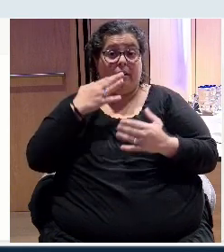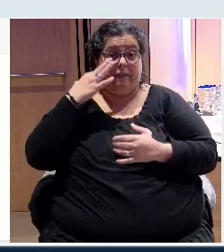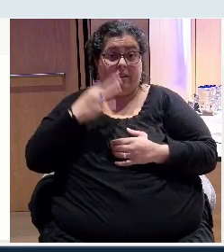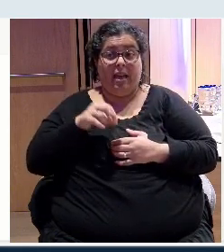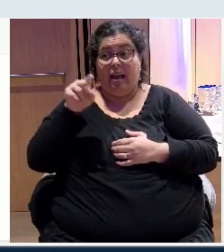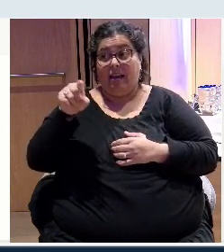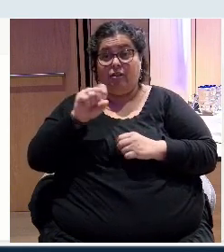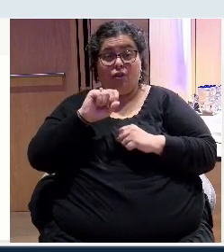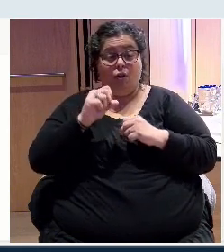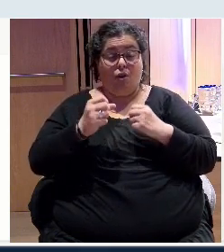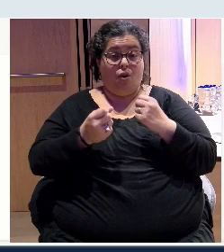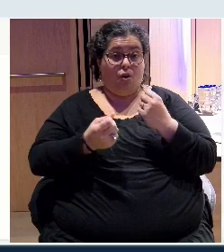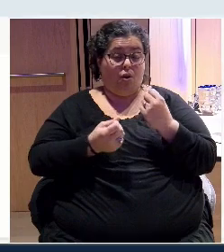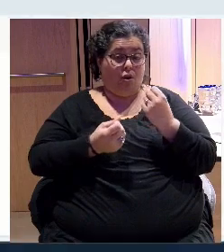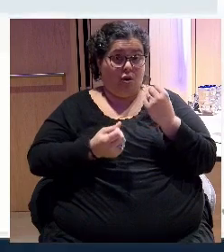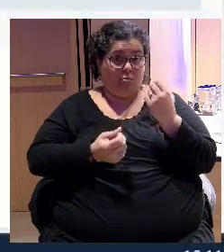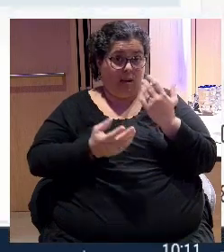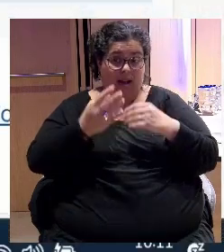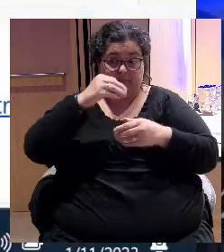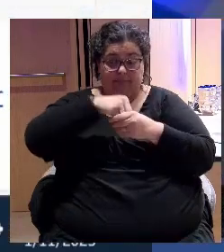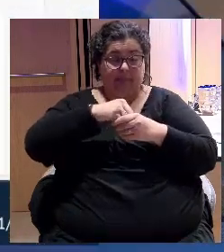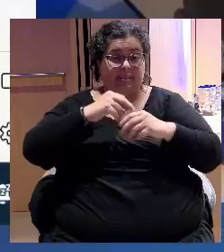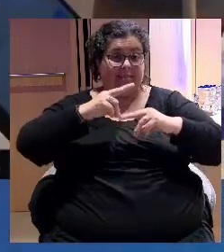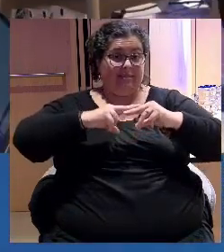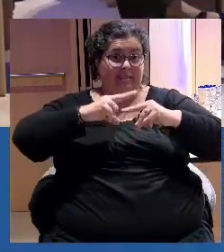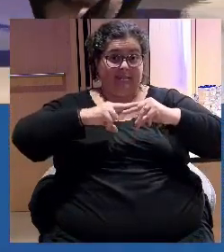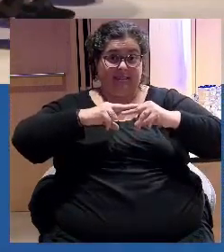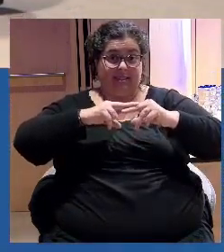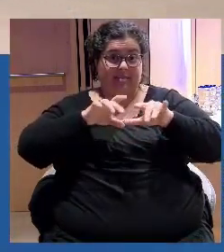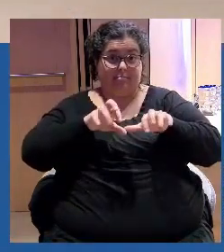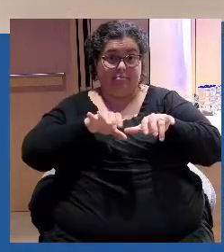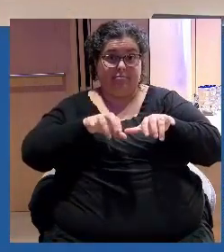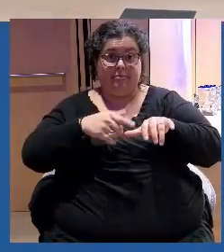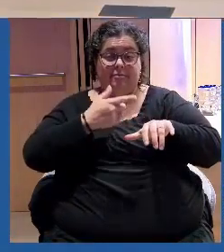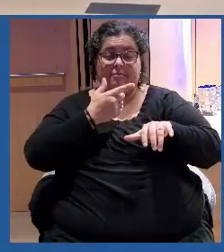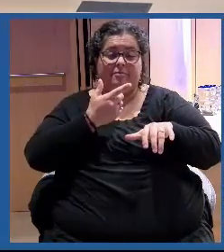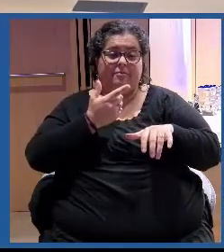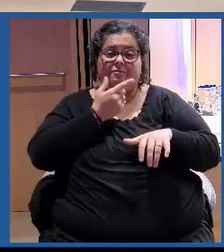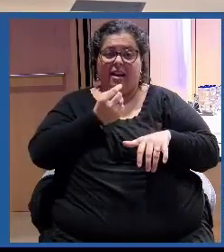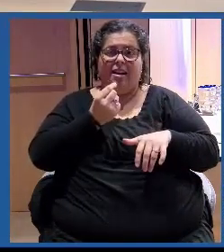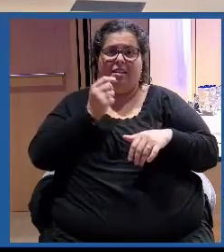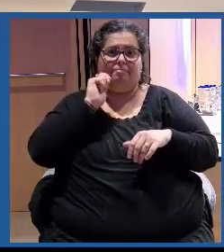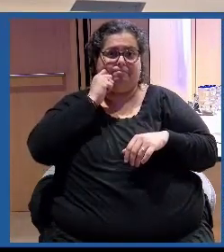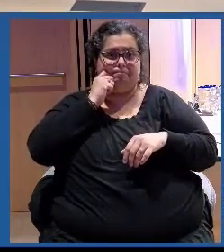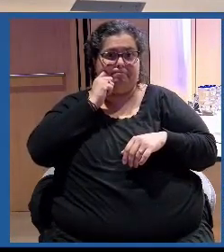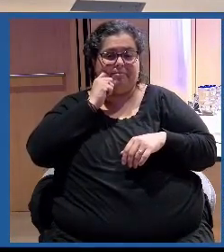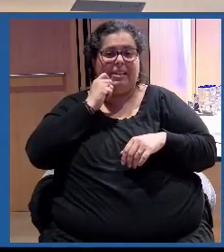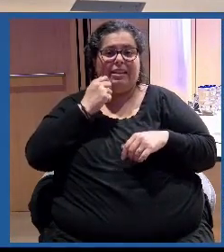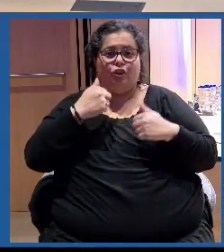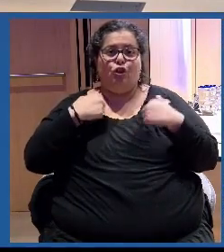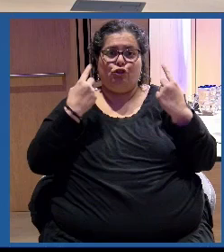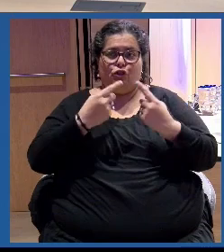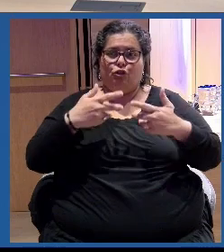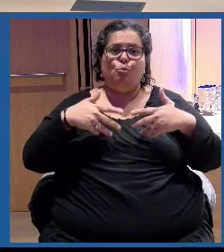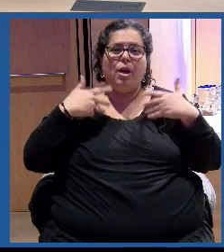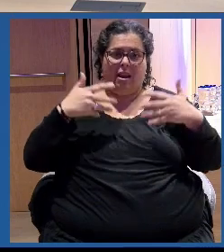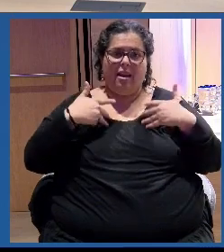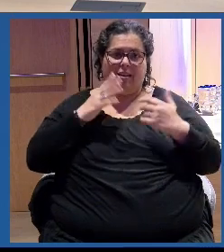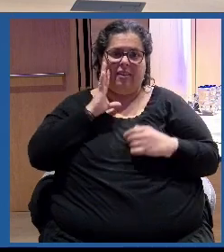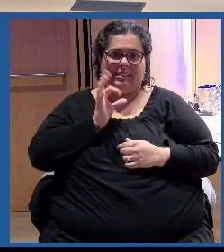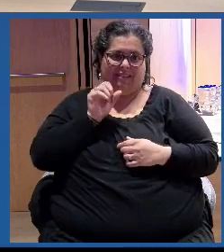online es una satisfacción para todos, de parte del Fondo de Población, muy alegres de saber que esto